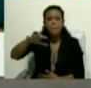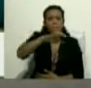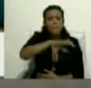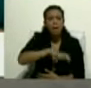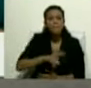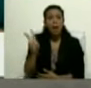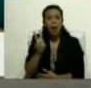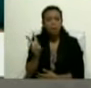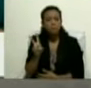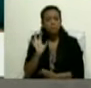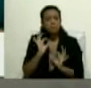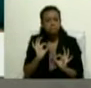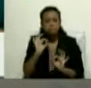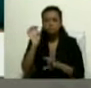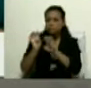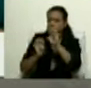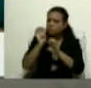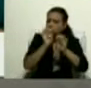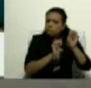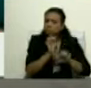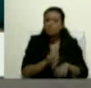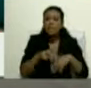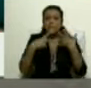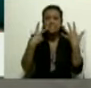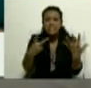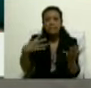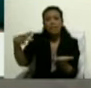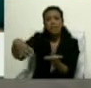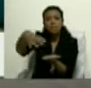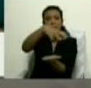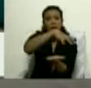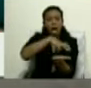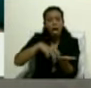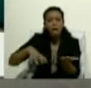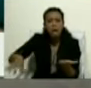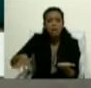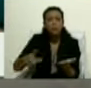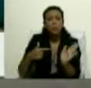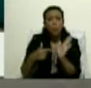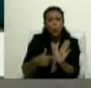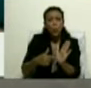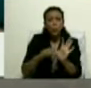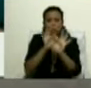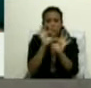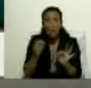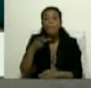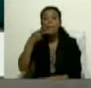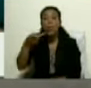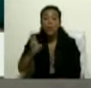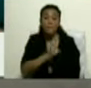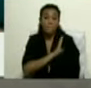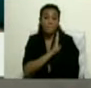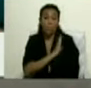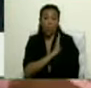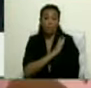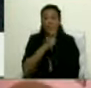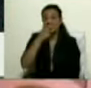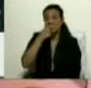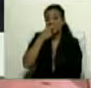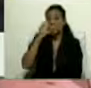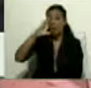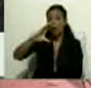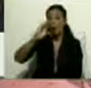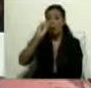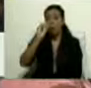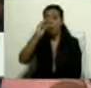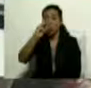proceso importantísimo. 7 estados de nuestra Venezuela, de nuestra estructura político-partidista, se ha